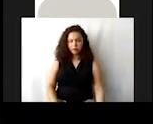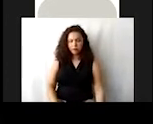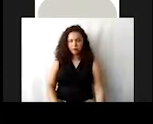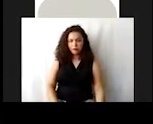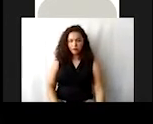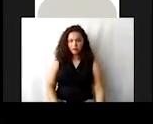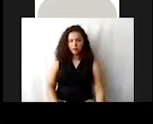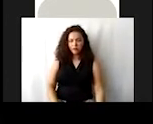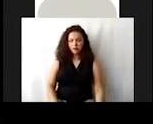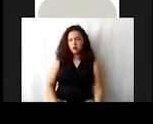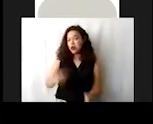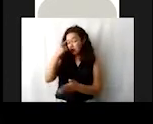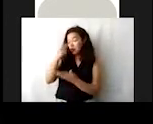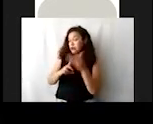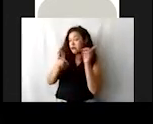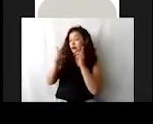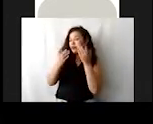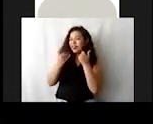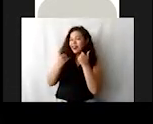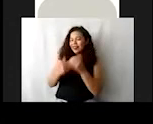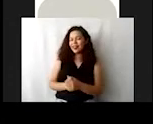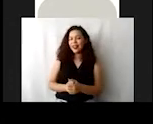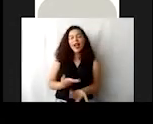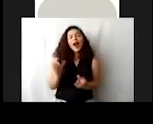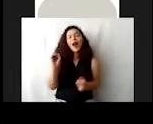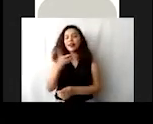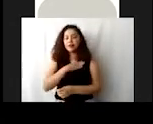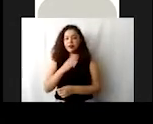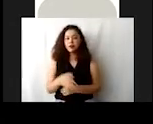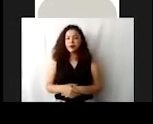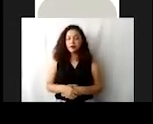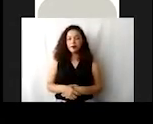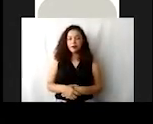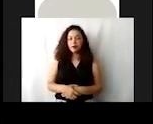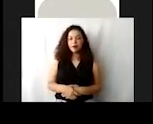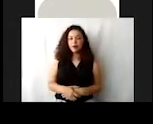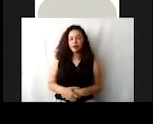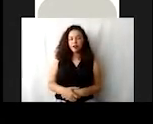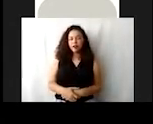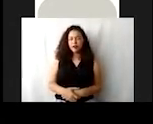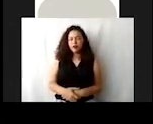Me No parece que no hay tenemos dudas, alguna. contador. Bueno, en el caso de las,